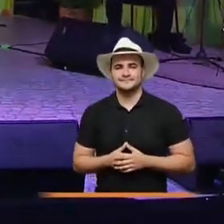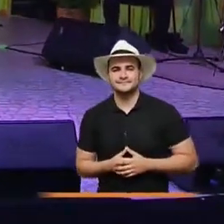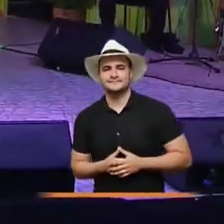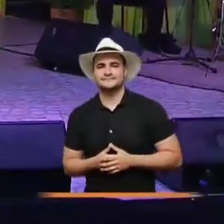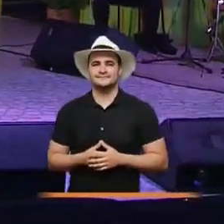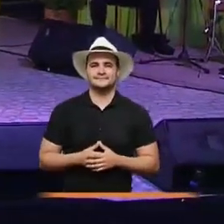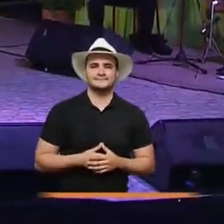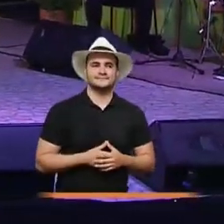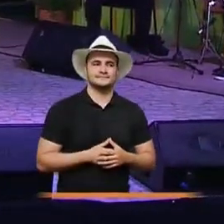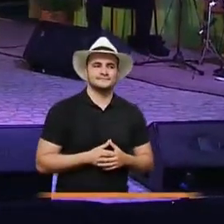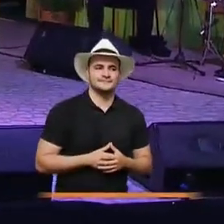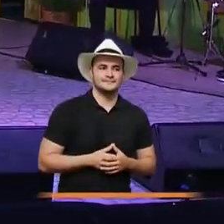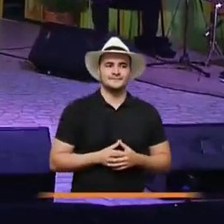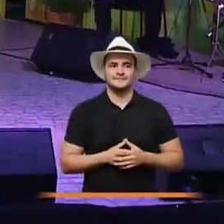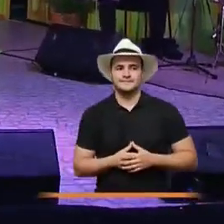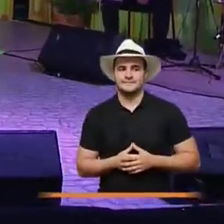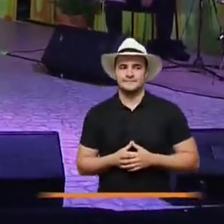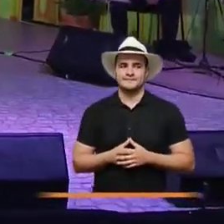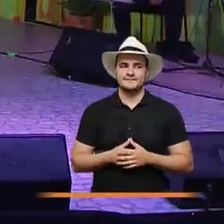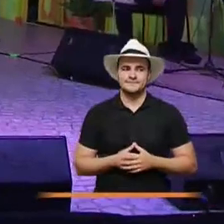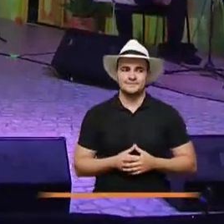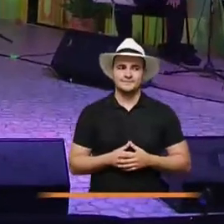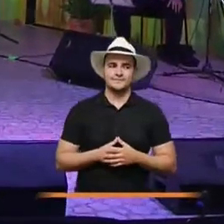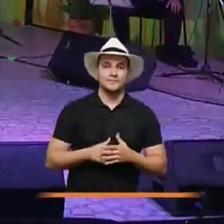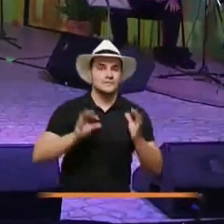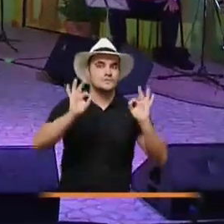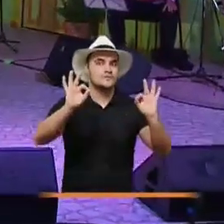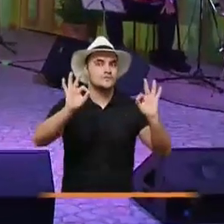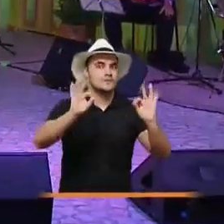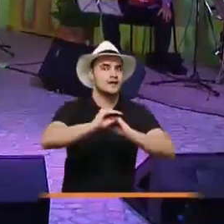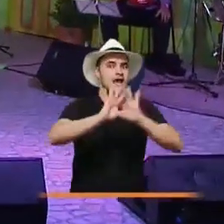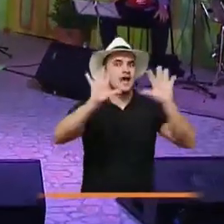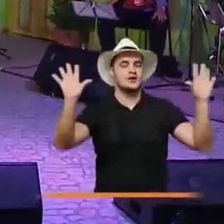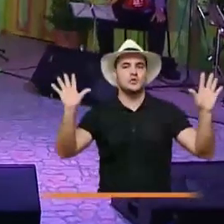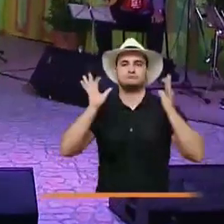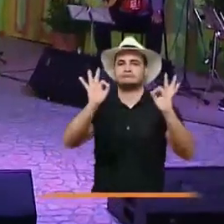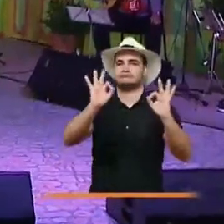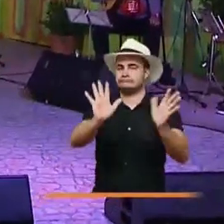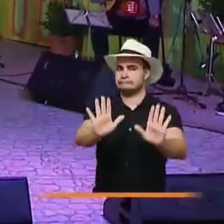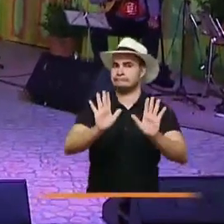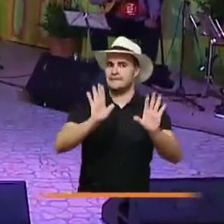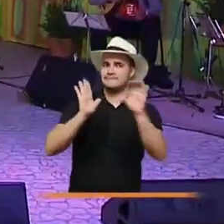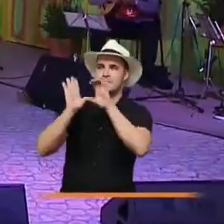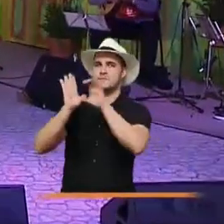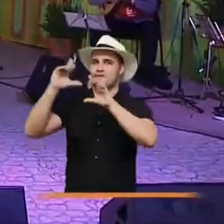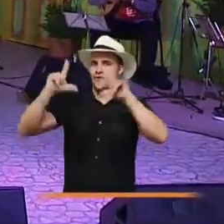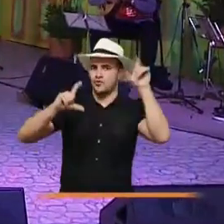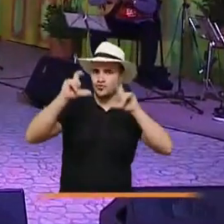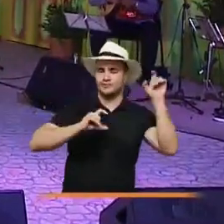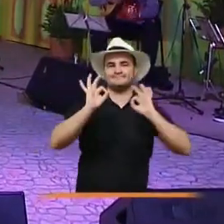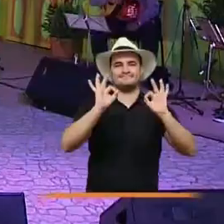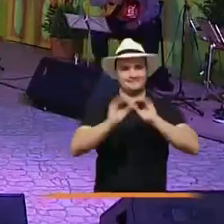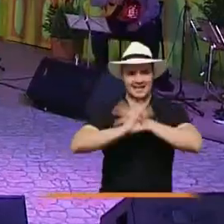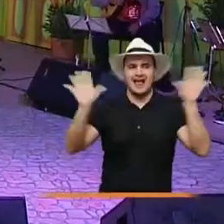así bueno es que ahí tenemos a quien quiero hablar aquí en el detalle entonces porque lo que seguimos es con imagen ahí está la imagen